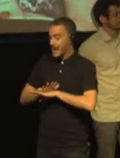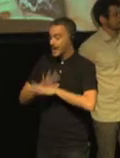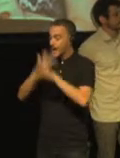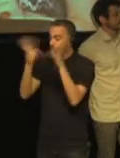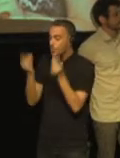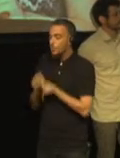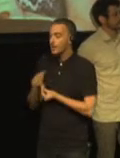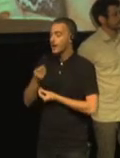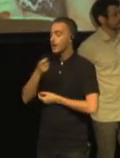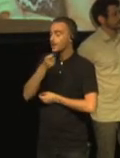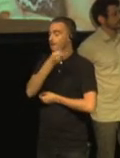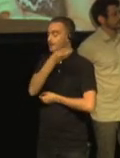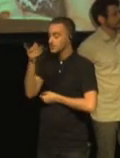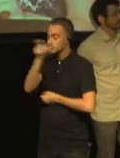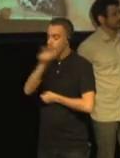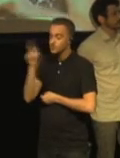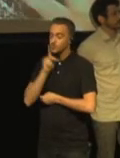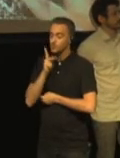los estudios